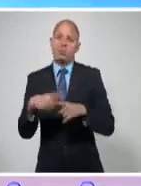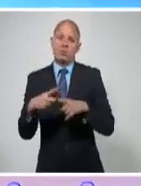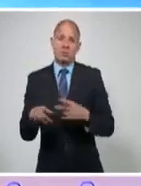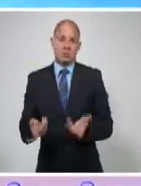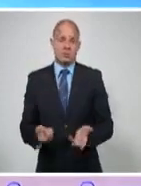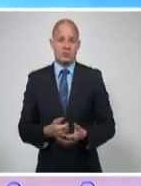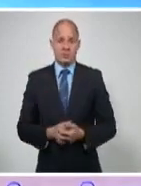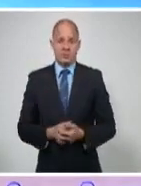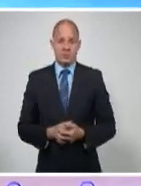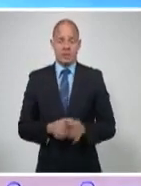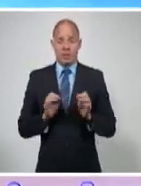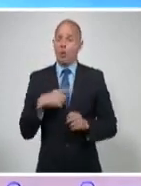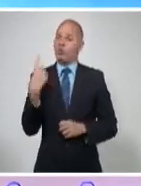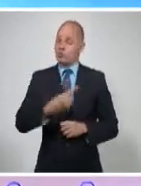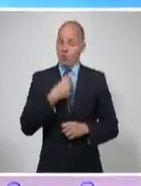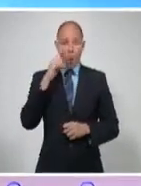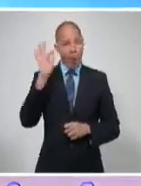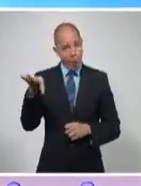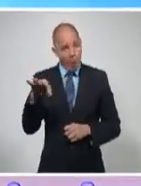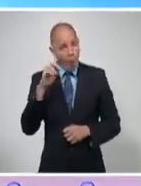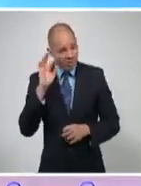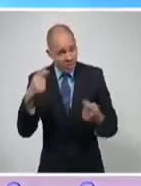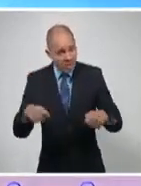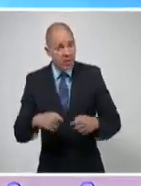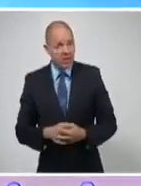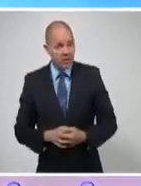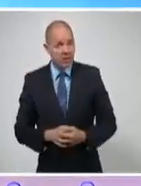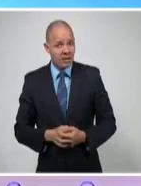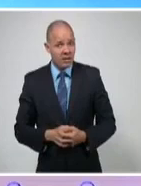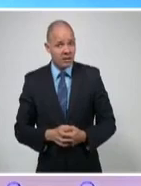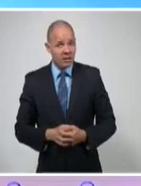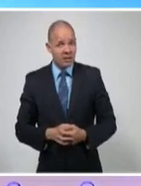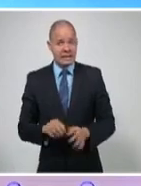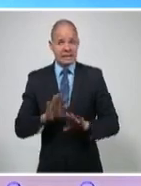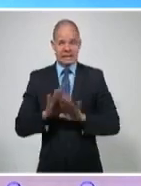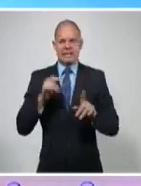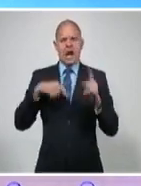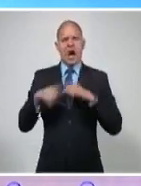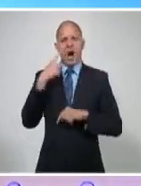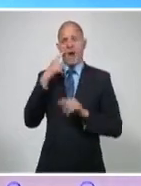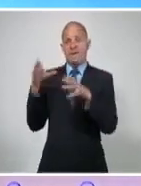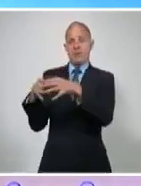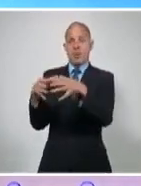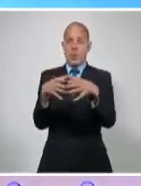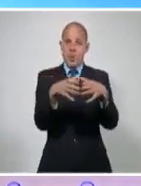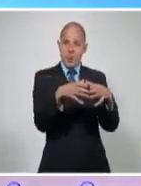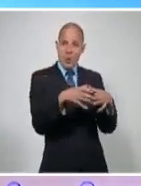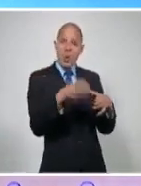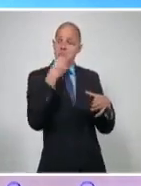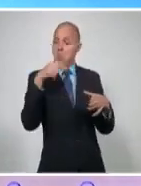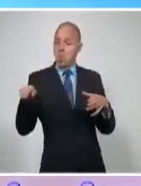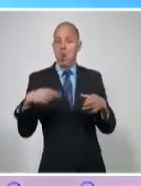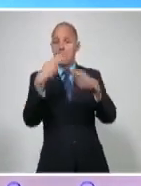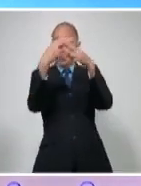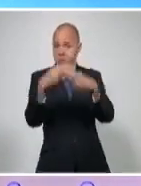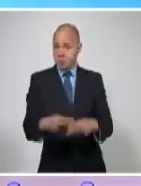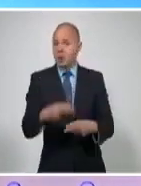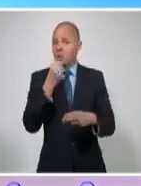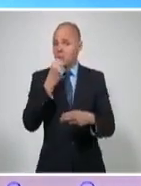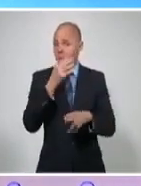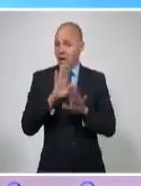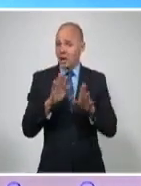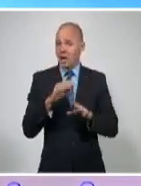y de denunciar cuánto propósito subversivo ellos conciban. Aun cuando generen una lista de respaldo internacional que pueda causar risa,